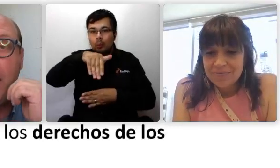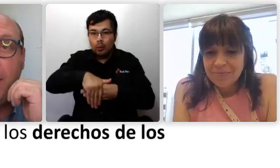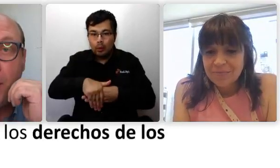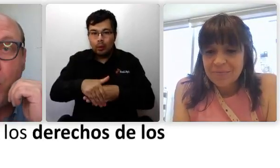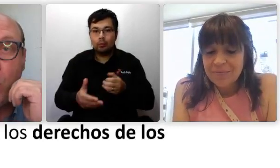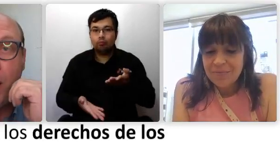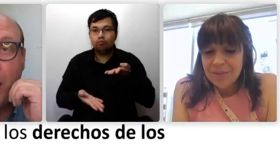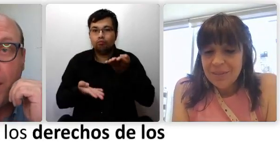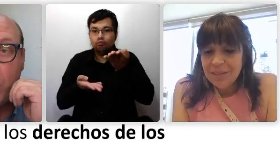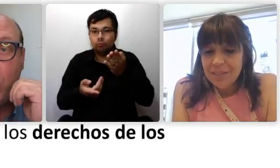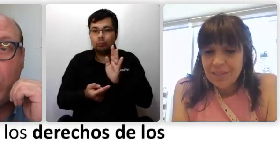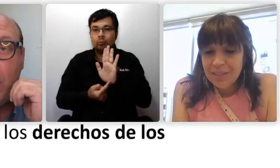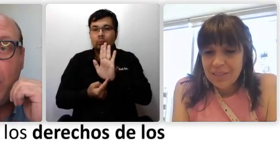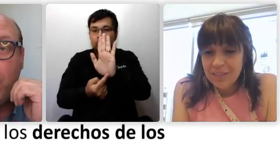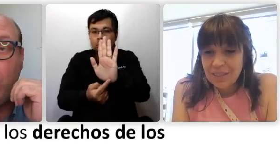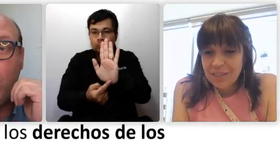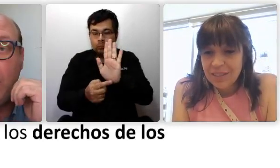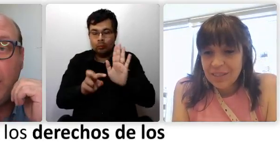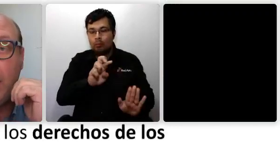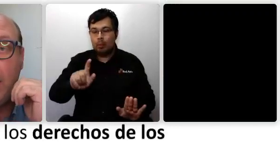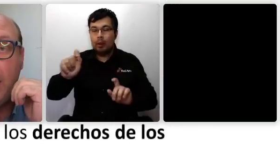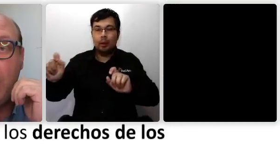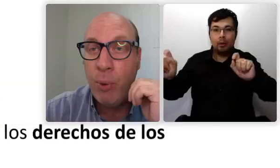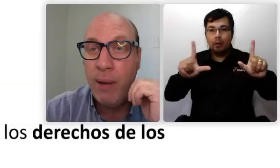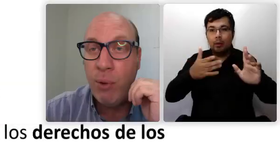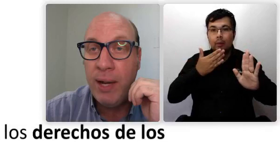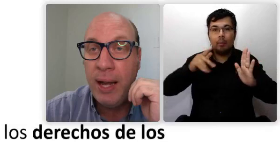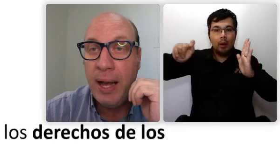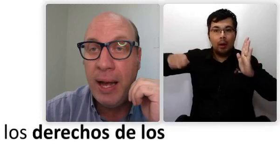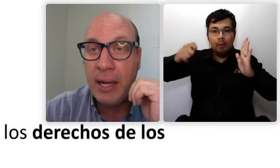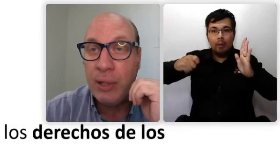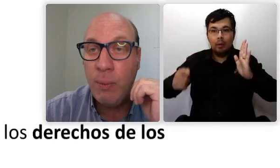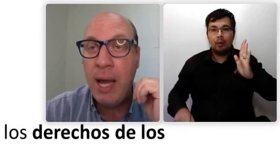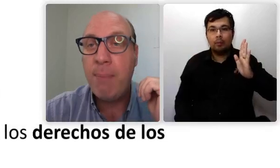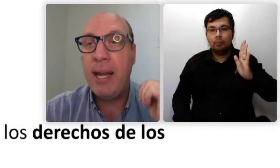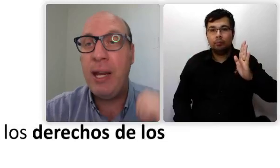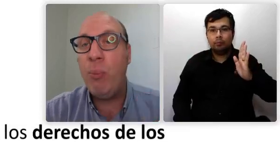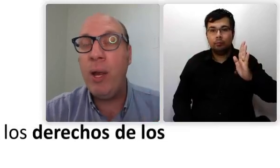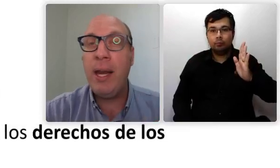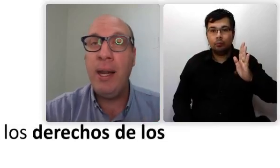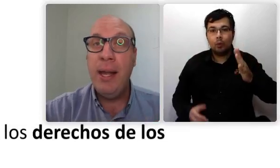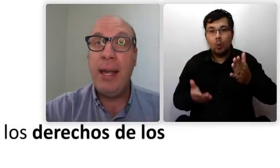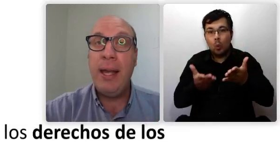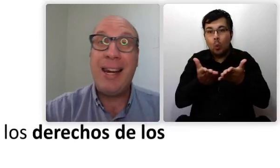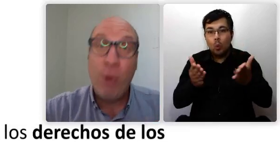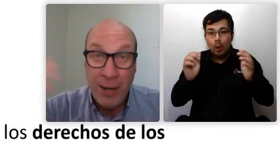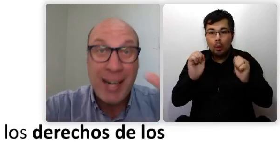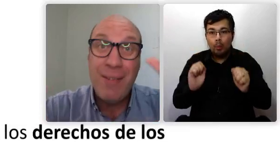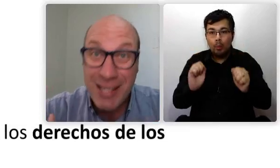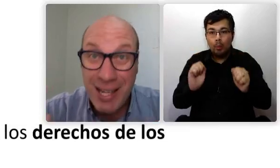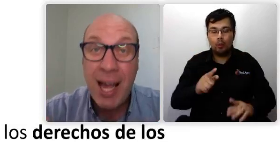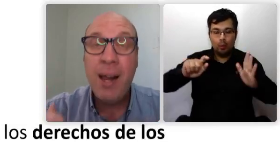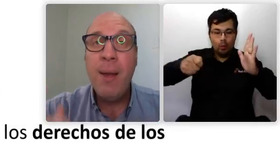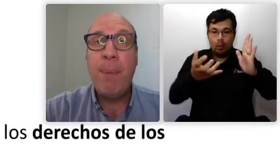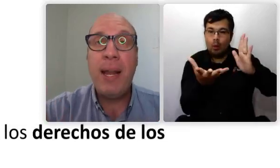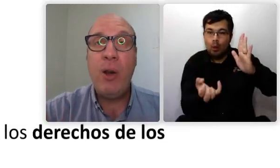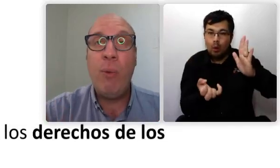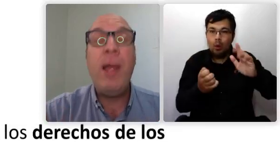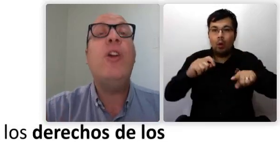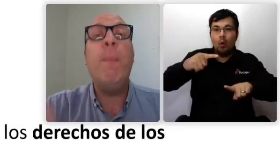presentación, el video con la grabación, desde el punto de vista de que lo puedan volver a retomar, para que lo puedan volver a